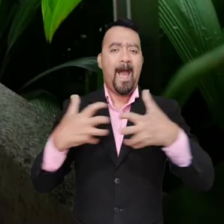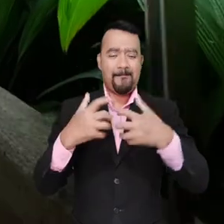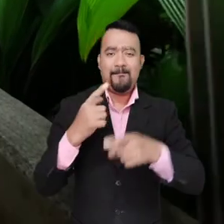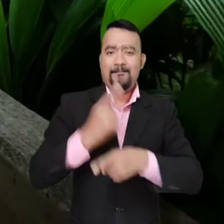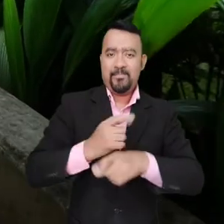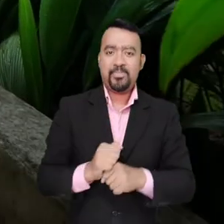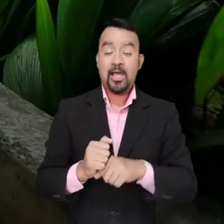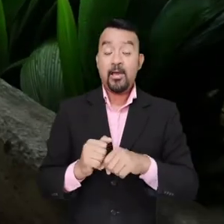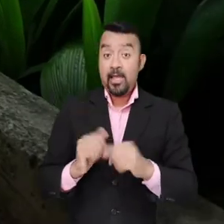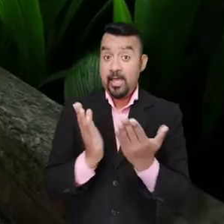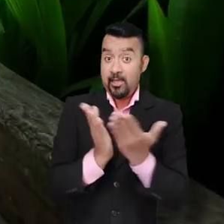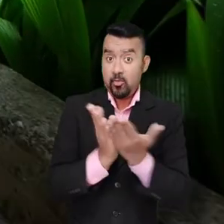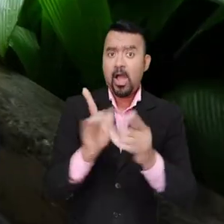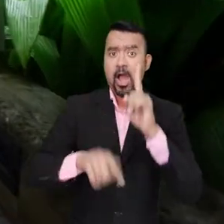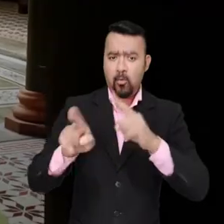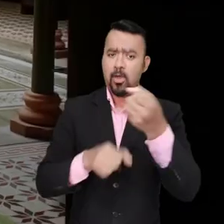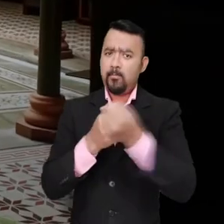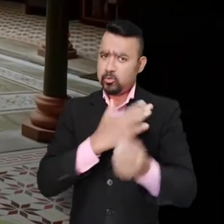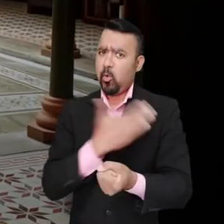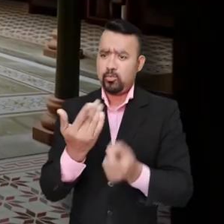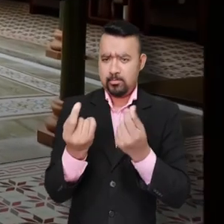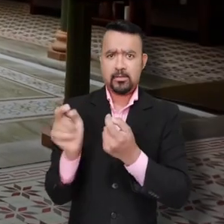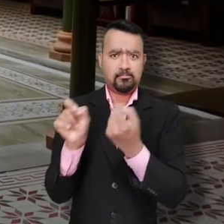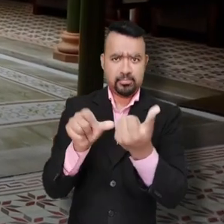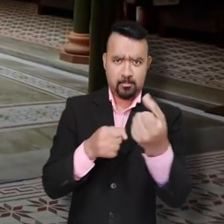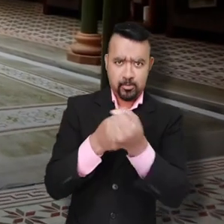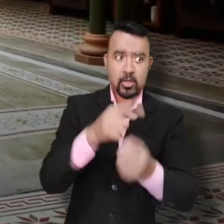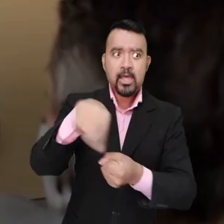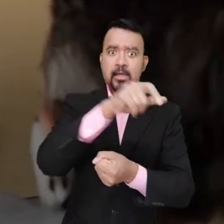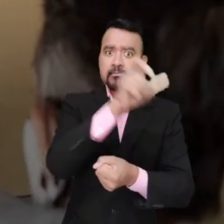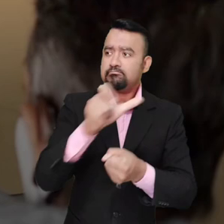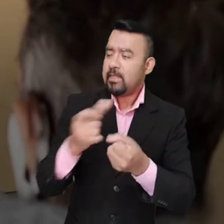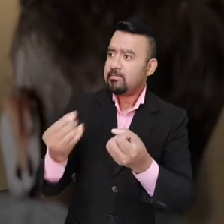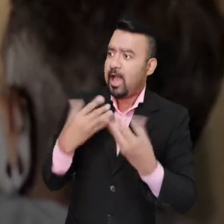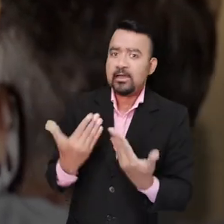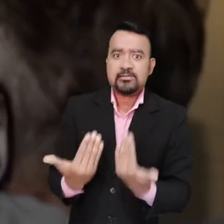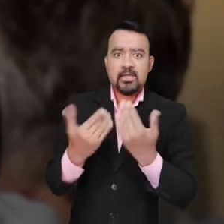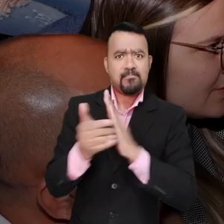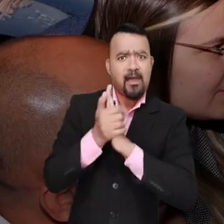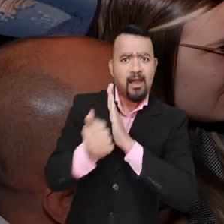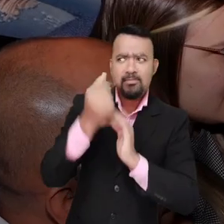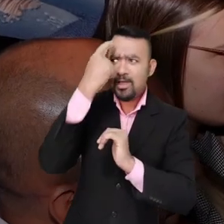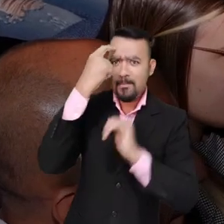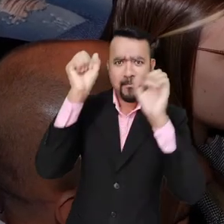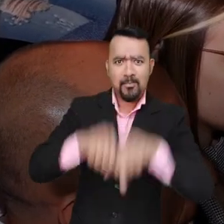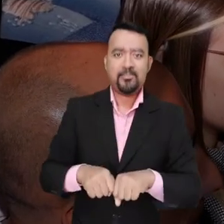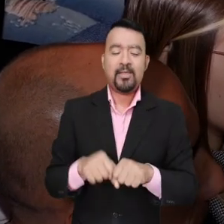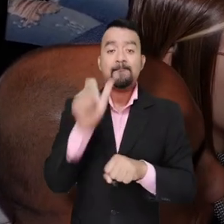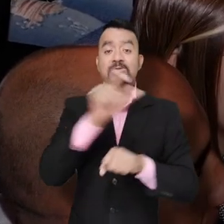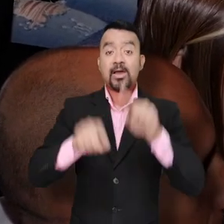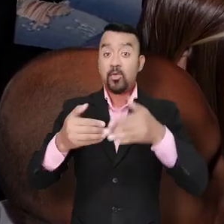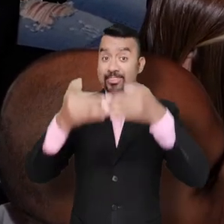talentos. Adecuamos espacios accesibles para personas con discapacidad cognitiva, sensorial y de movilidad. Entregamos